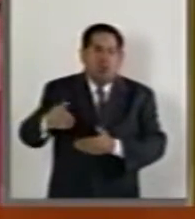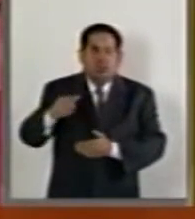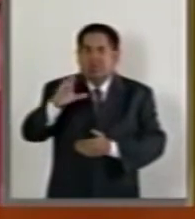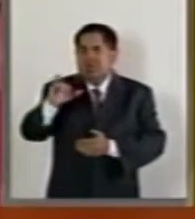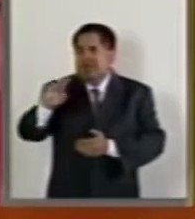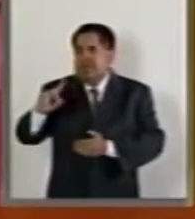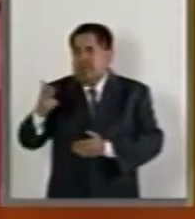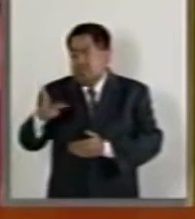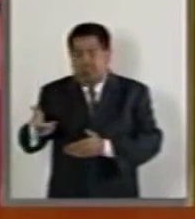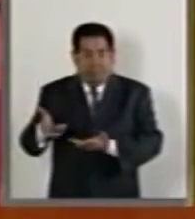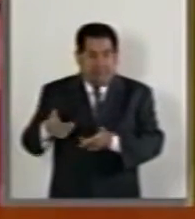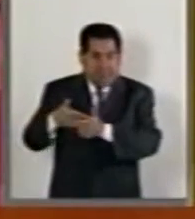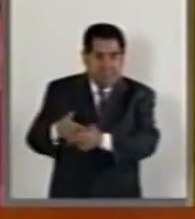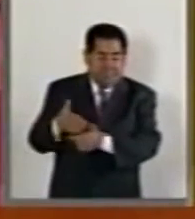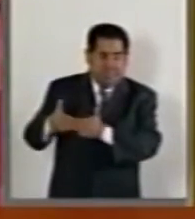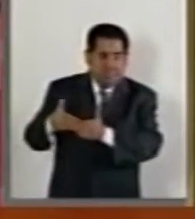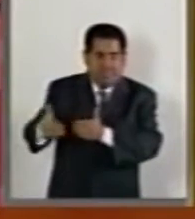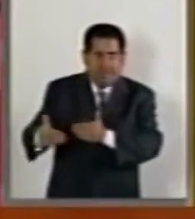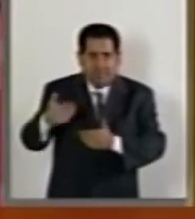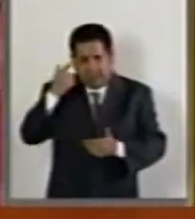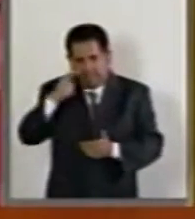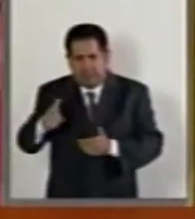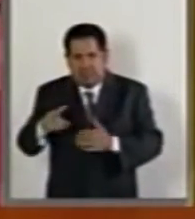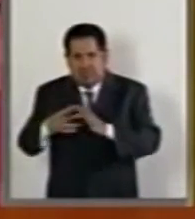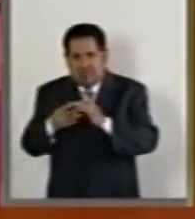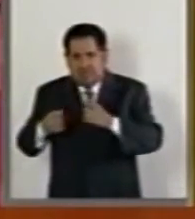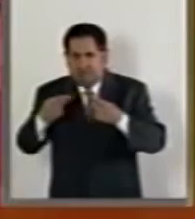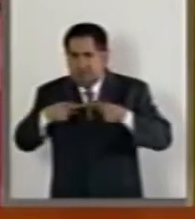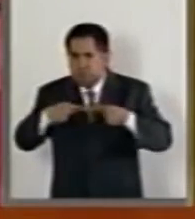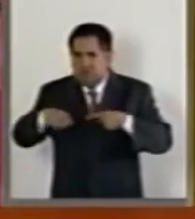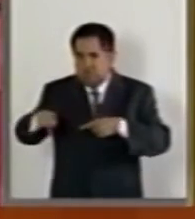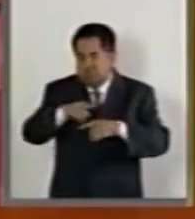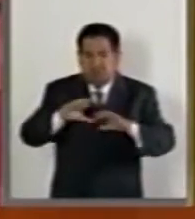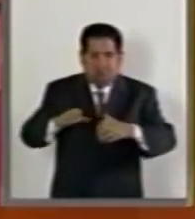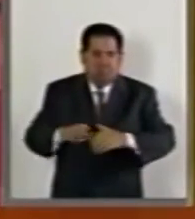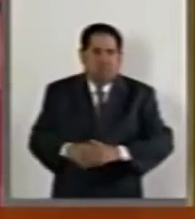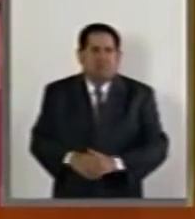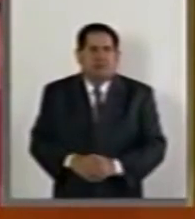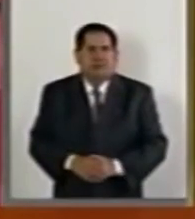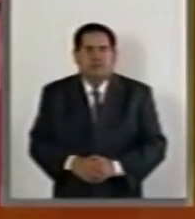en su trabajo como parte del personal de la Comisión.